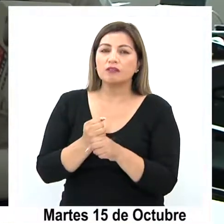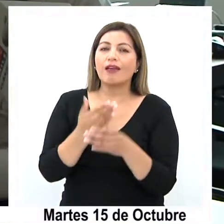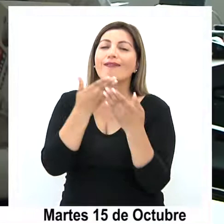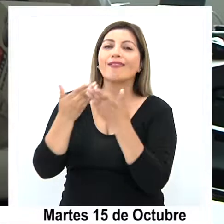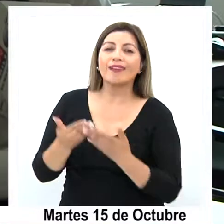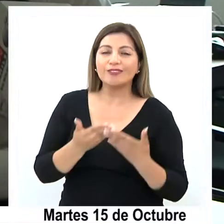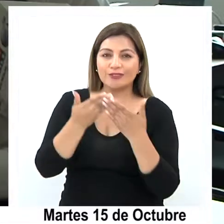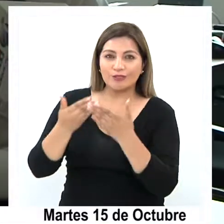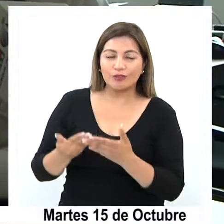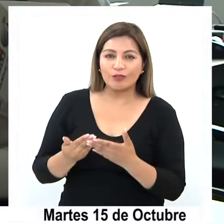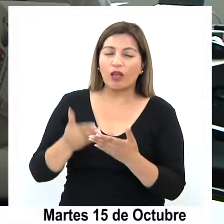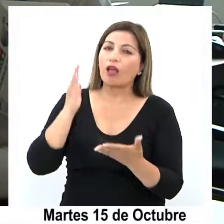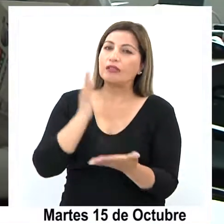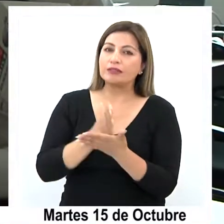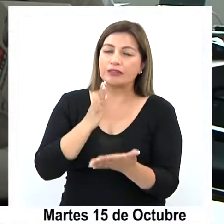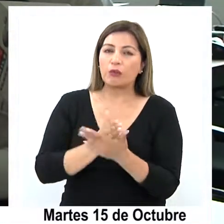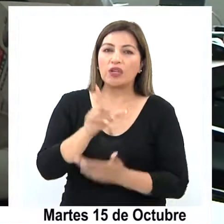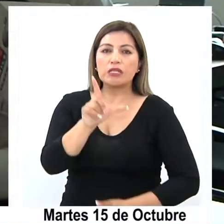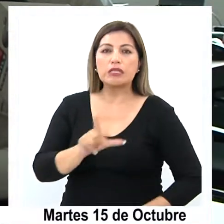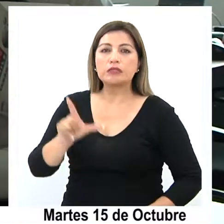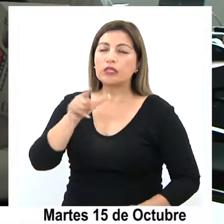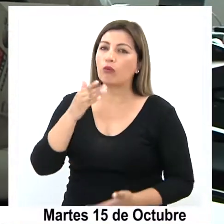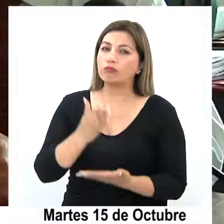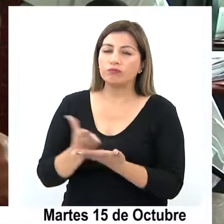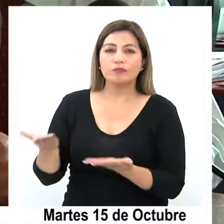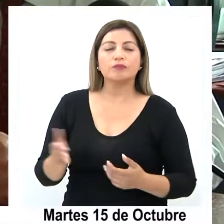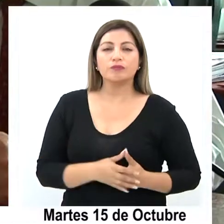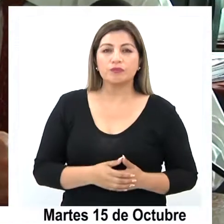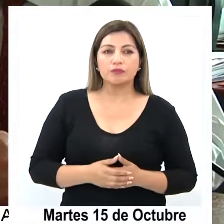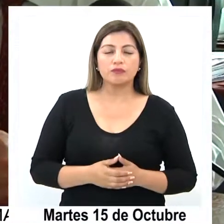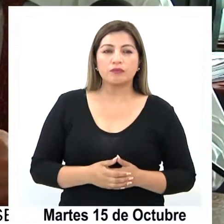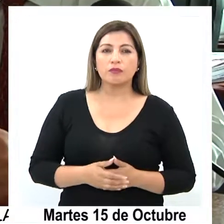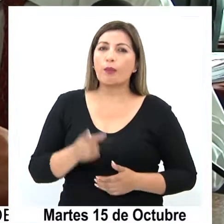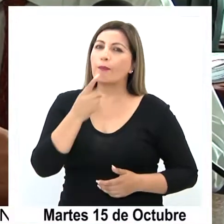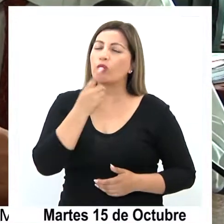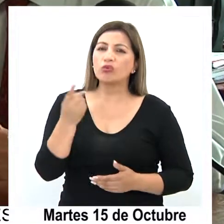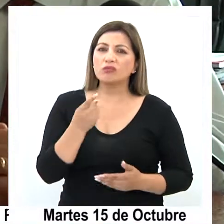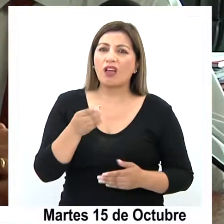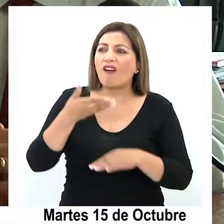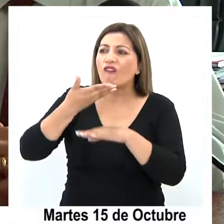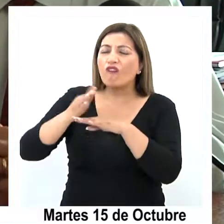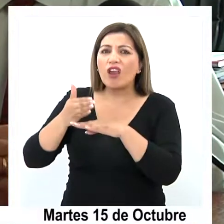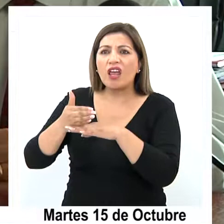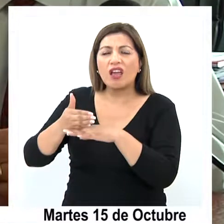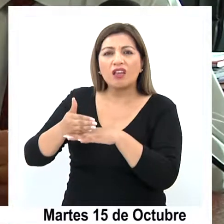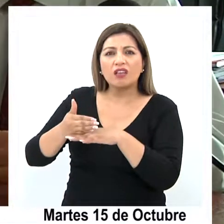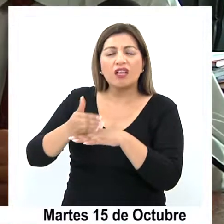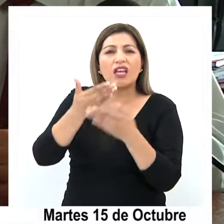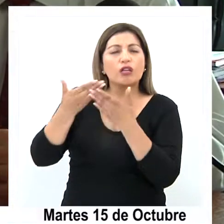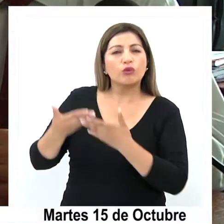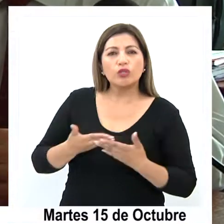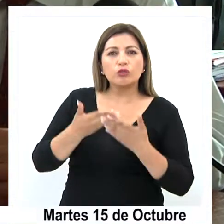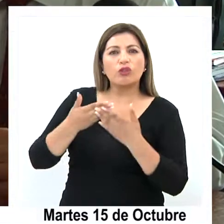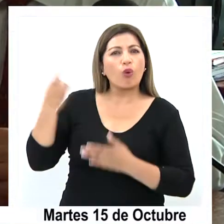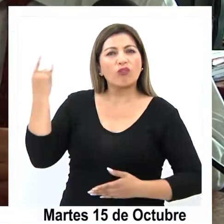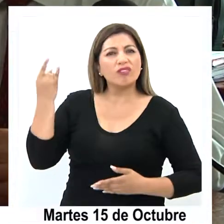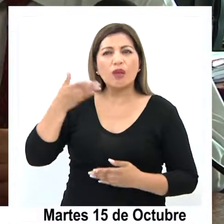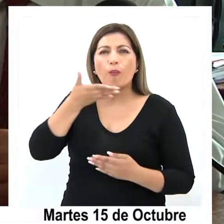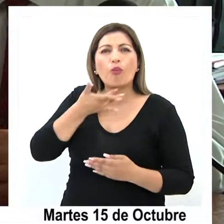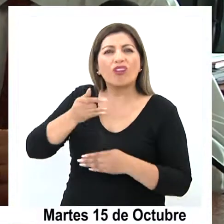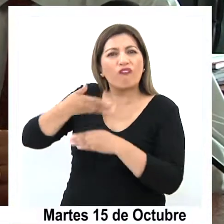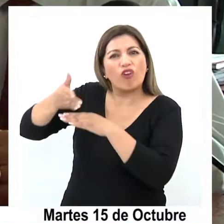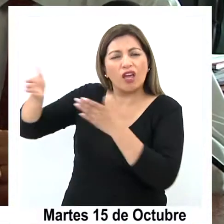sido con estudiantes de colegios, liceo y escuela. ¿Por qué han dejado fuera de estas charlas a los estudiantes universitarios?